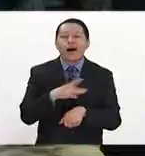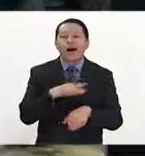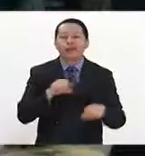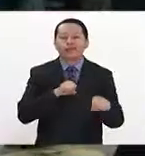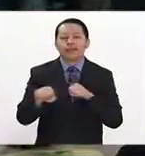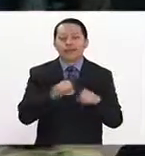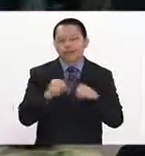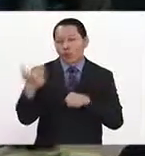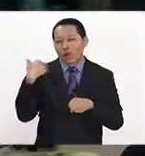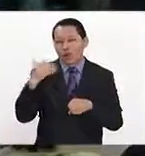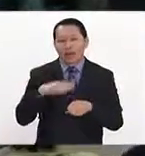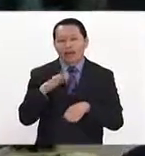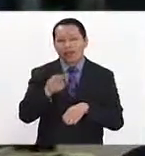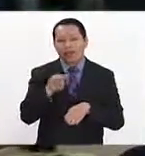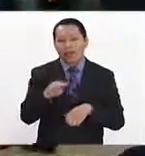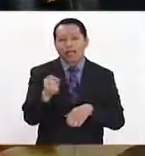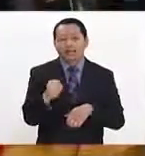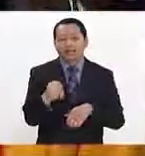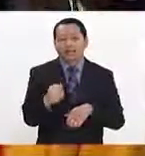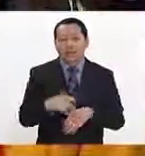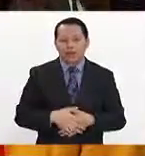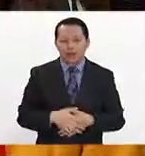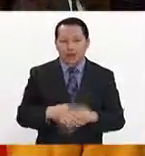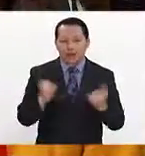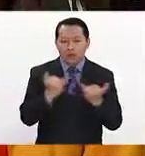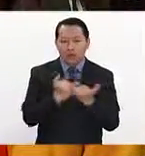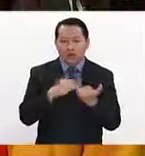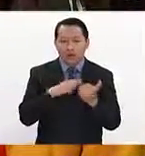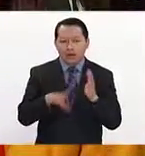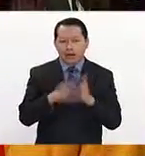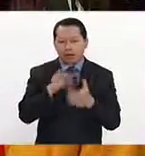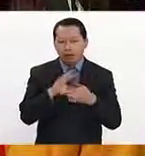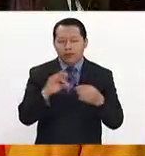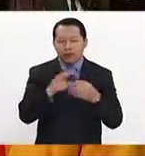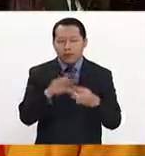sismo pasado del 19 de septiembre. Cabe destacar